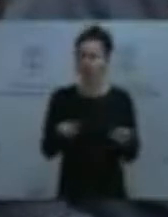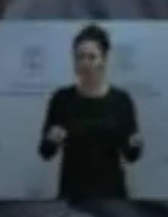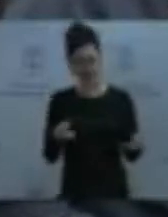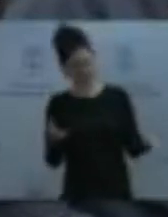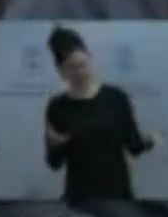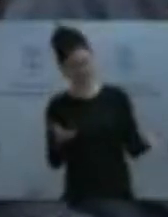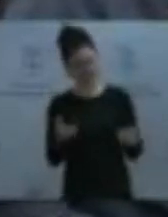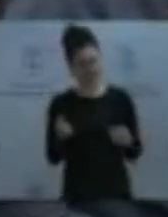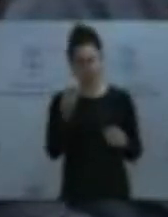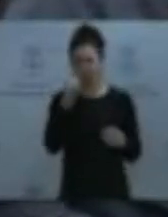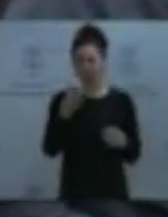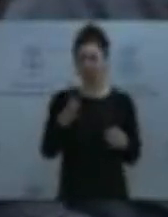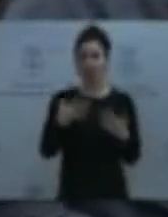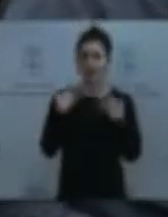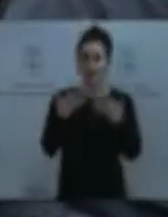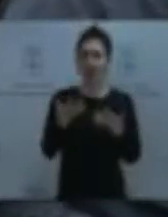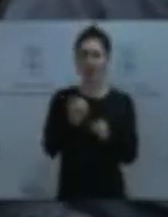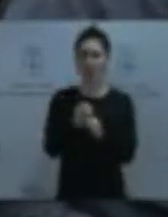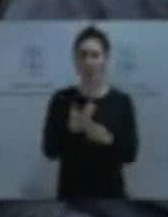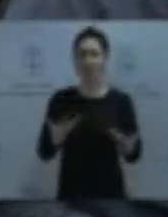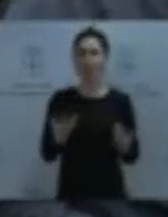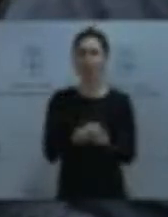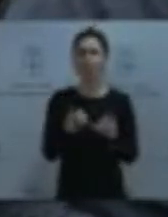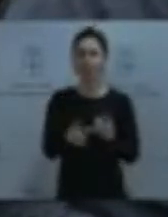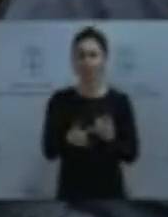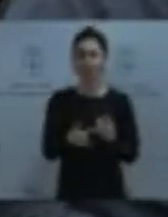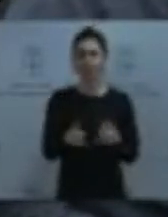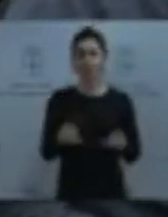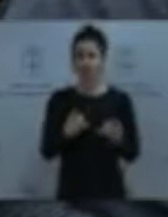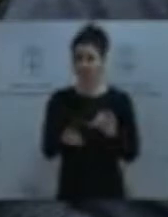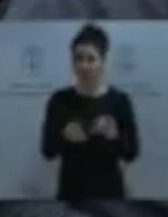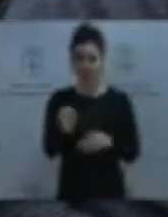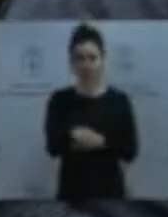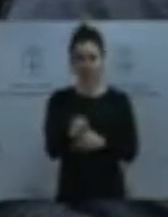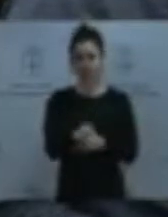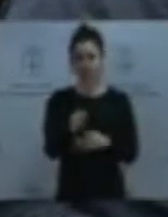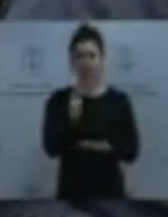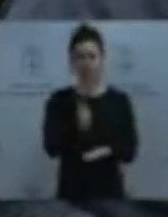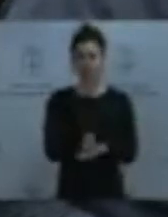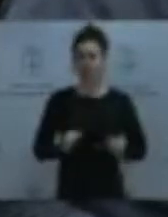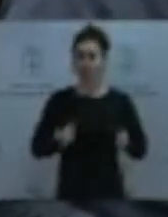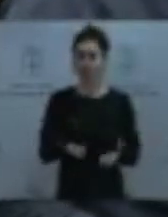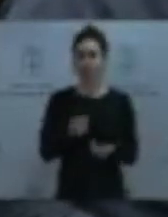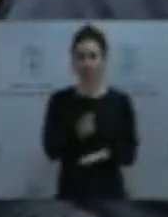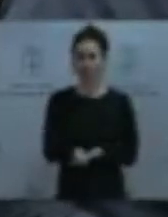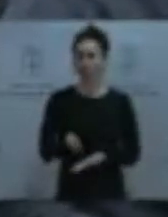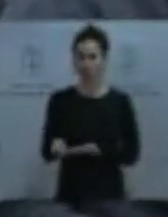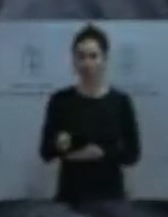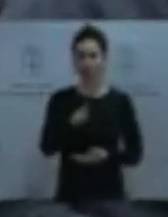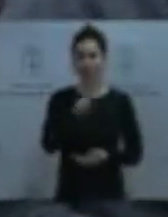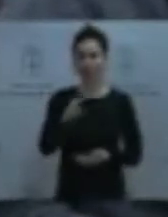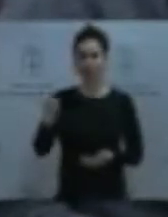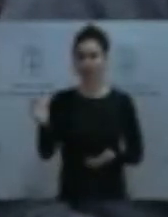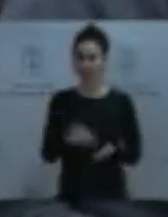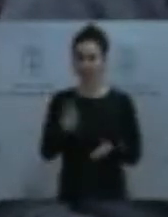Telecable. Telecable se está saltando el pago inicial de esa cuota, de 120.000 euros, de la cuota mensual. Ustedes gastaron